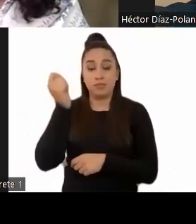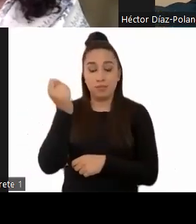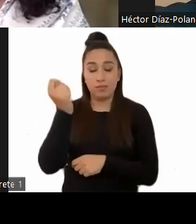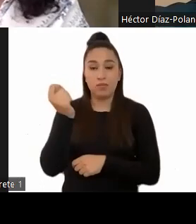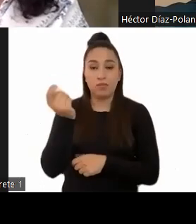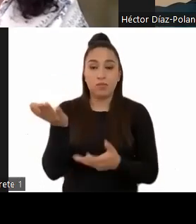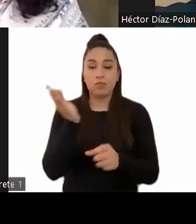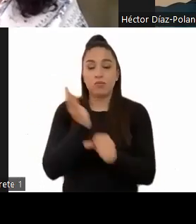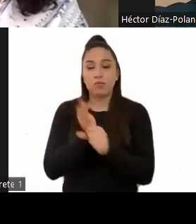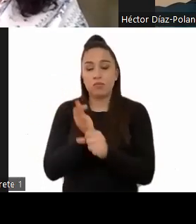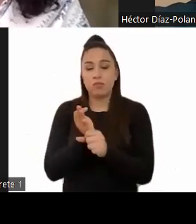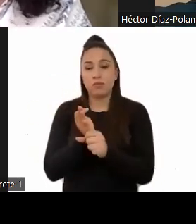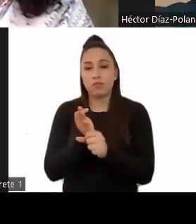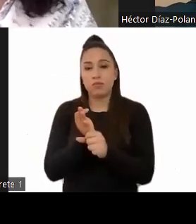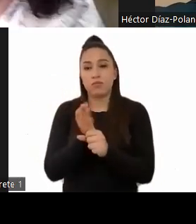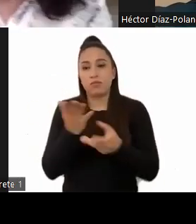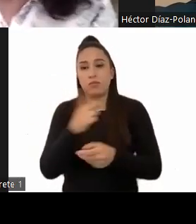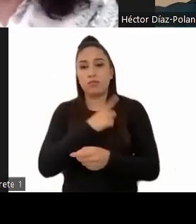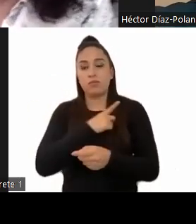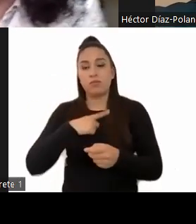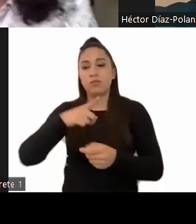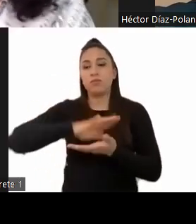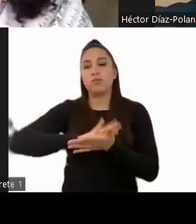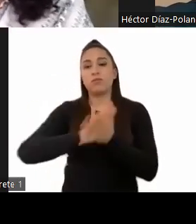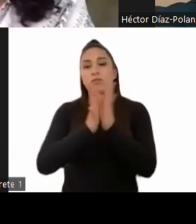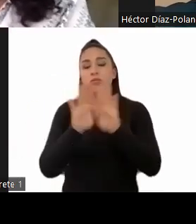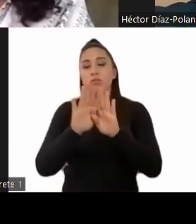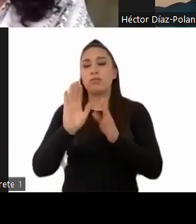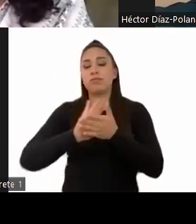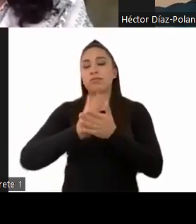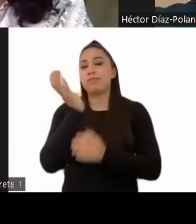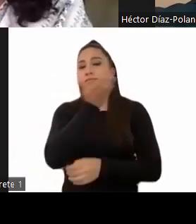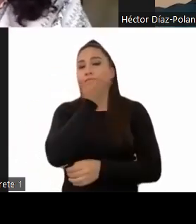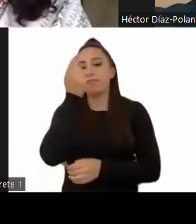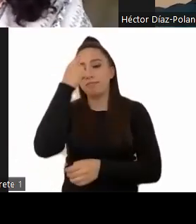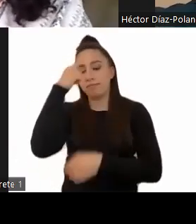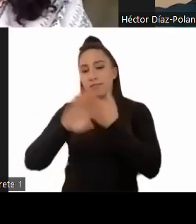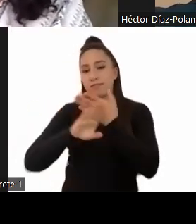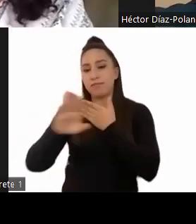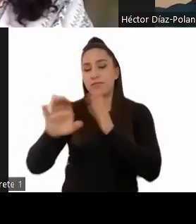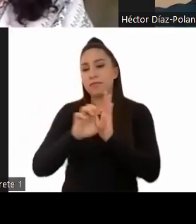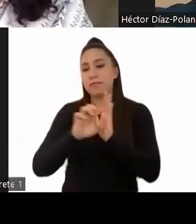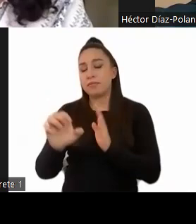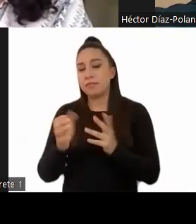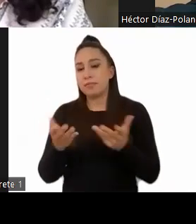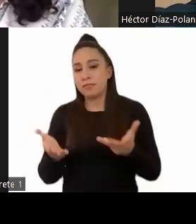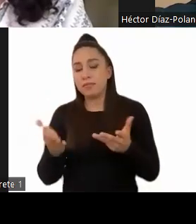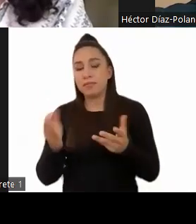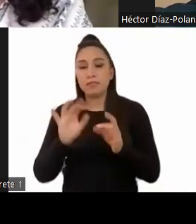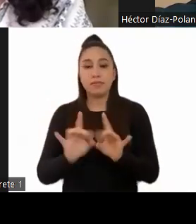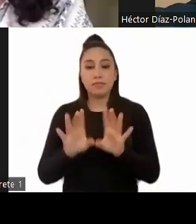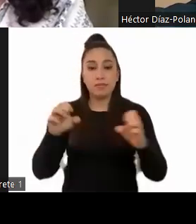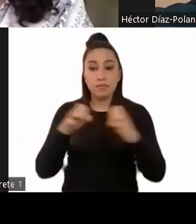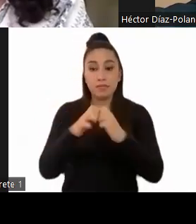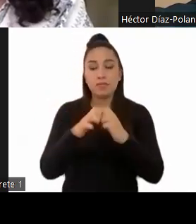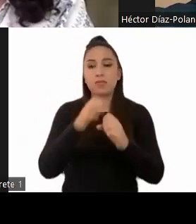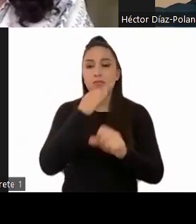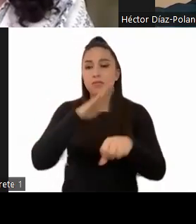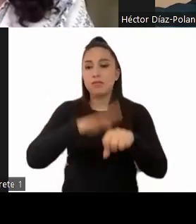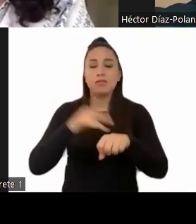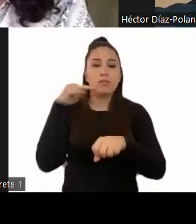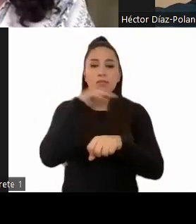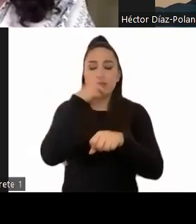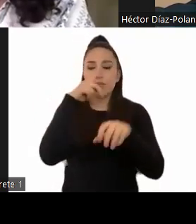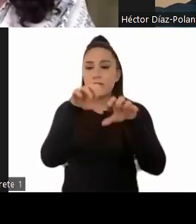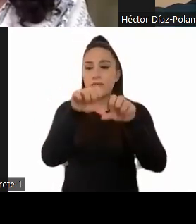tenemos que tener una cultura de prevención como lo es el tema de emergencias y sobre todo